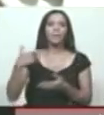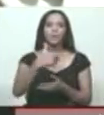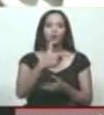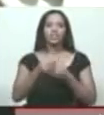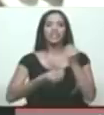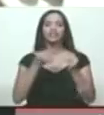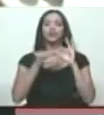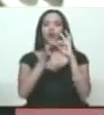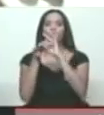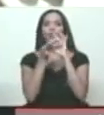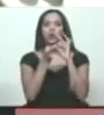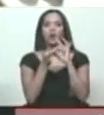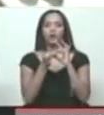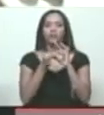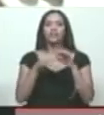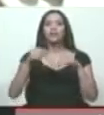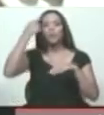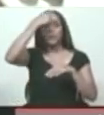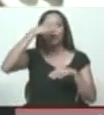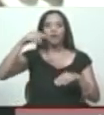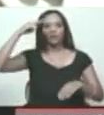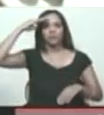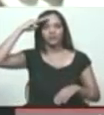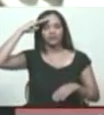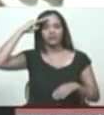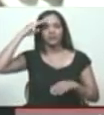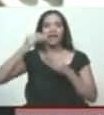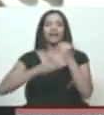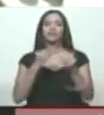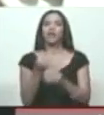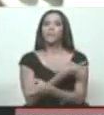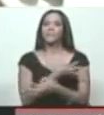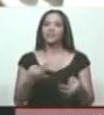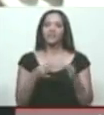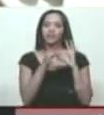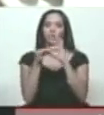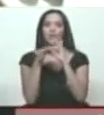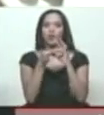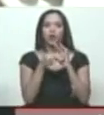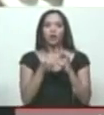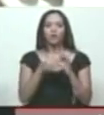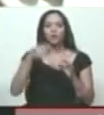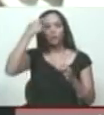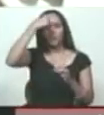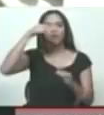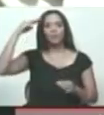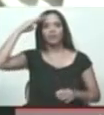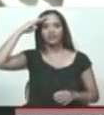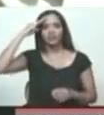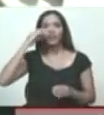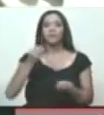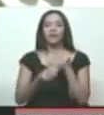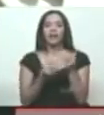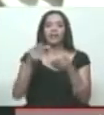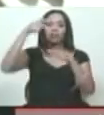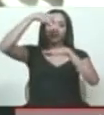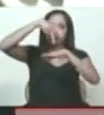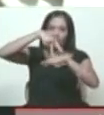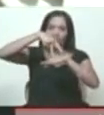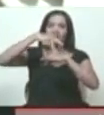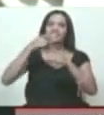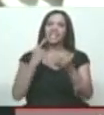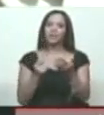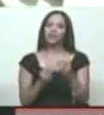unión cívico-militar. Hacerlo en una perfecta unión cívico-militar. Para ir remontando, tenemos que ir en